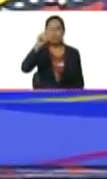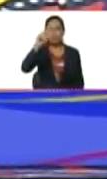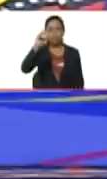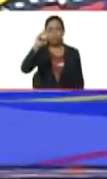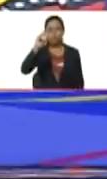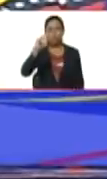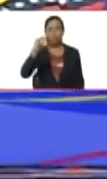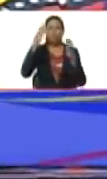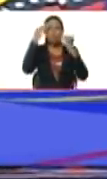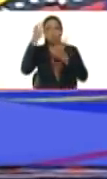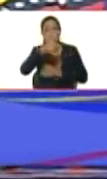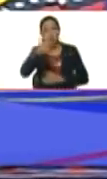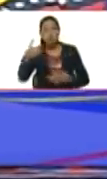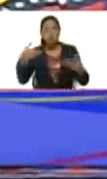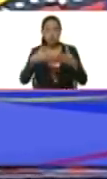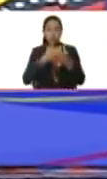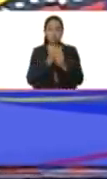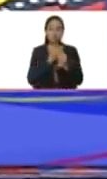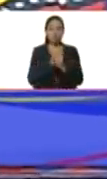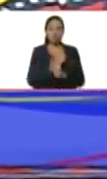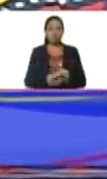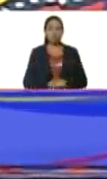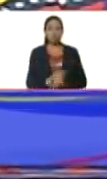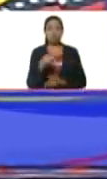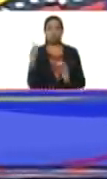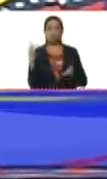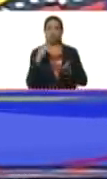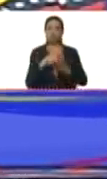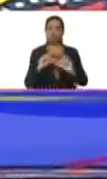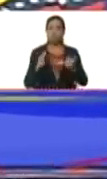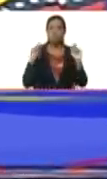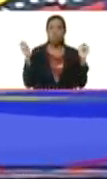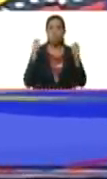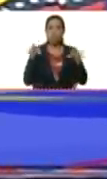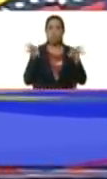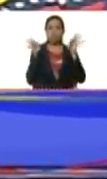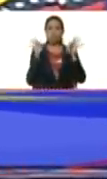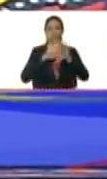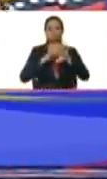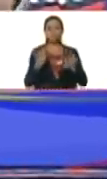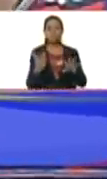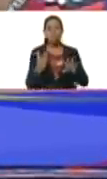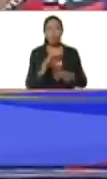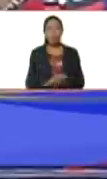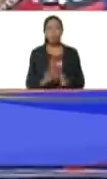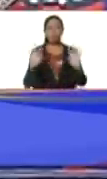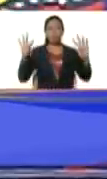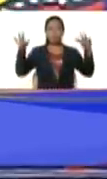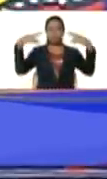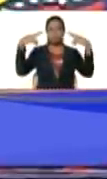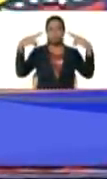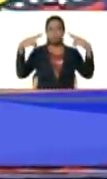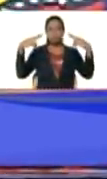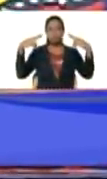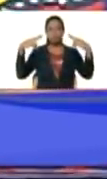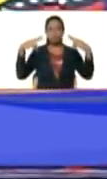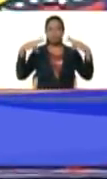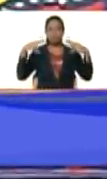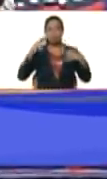Bueno, mis saludos a todos los equipos de trabajo. Hoy hemos venido a una jornada muy especial. Atención Poder